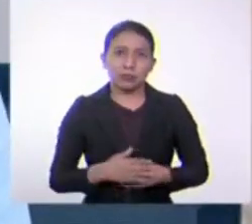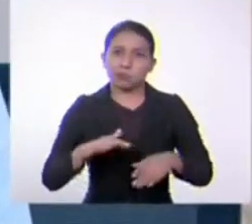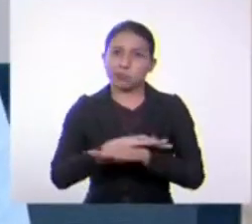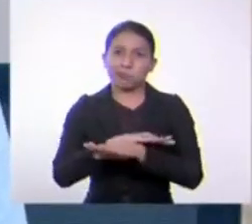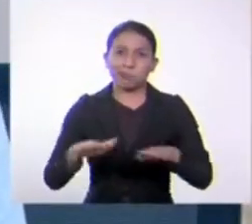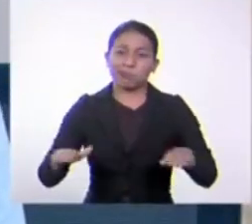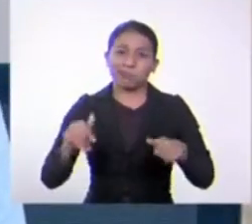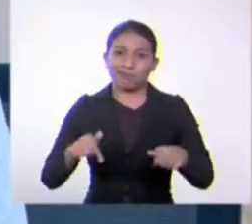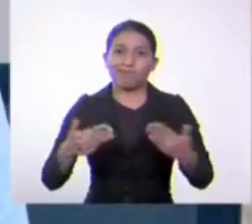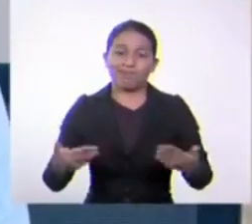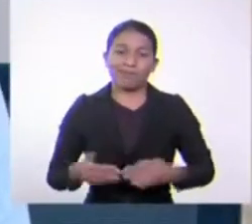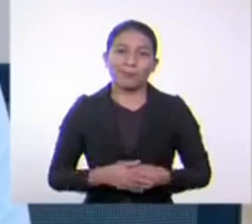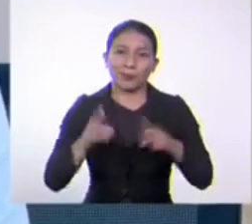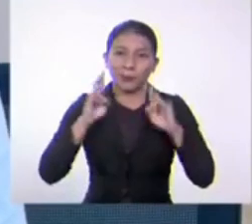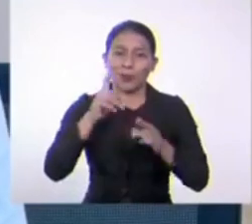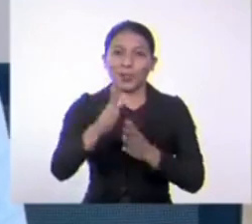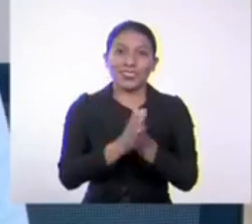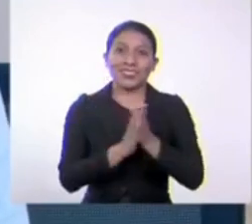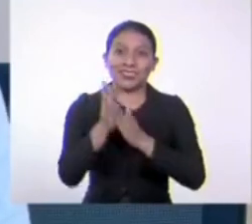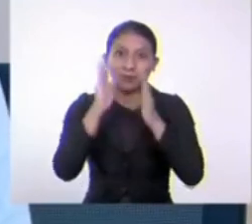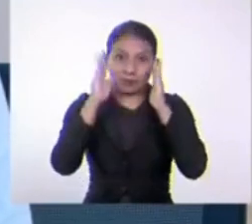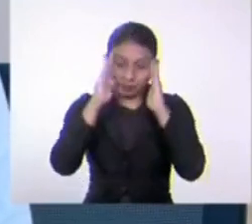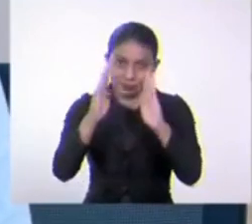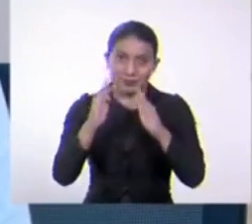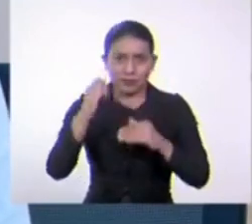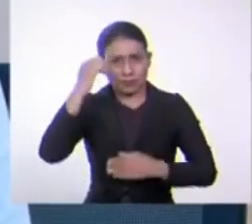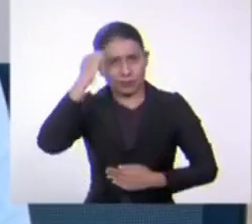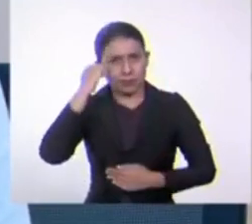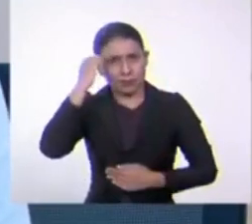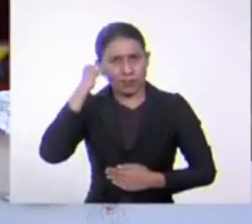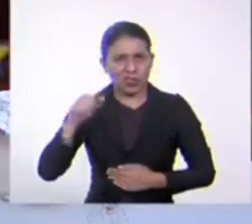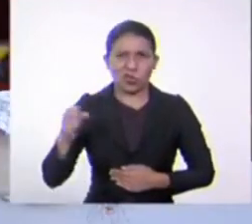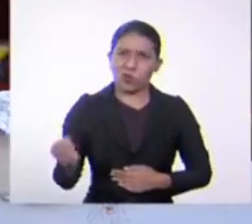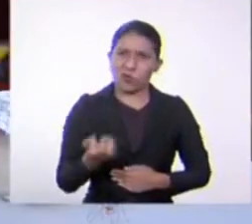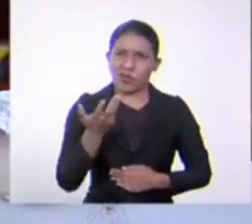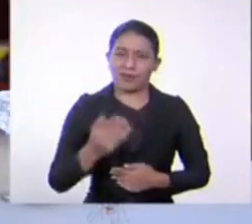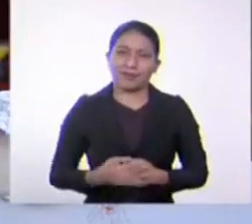al final, espero que te haya gustado y que hayas aprendido algo nuevo.